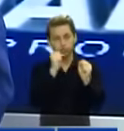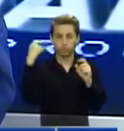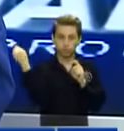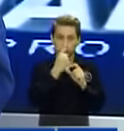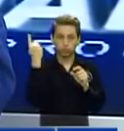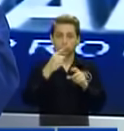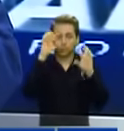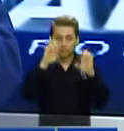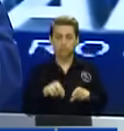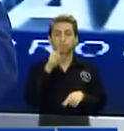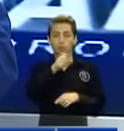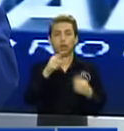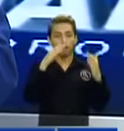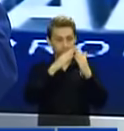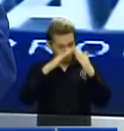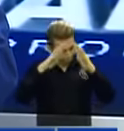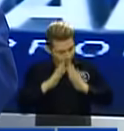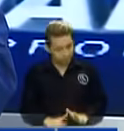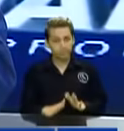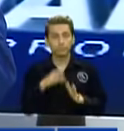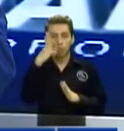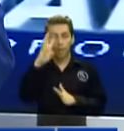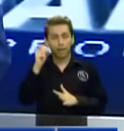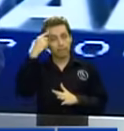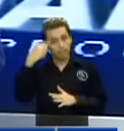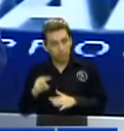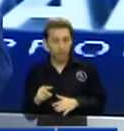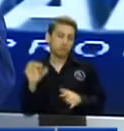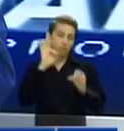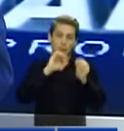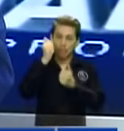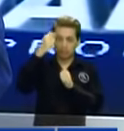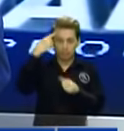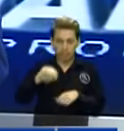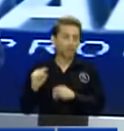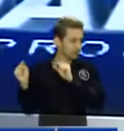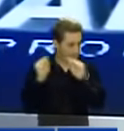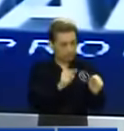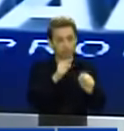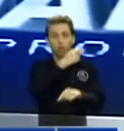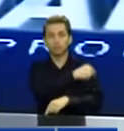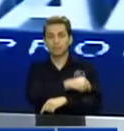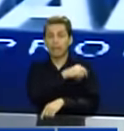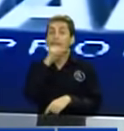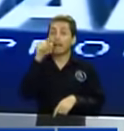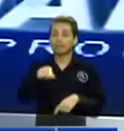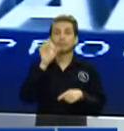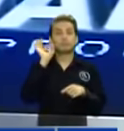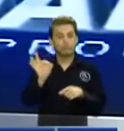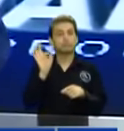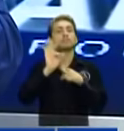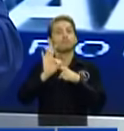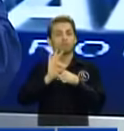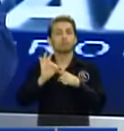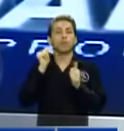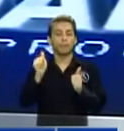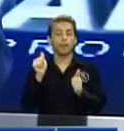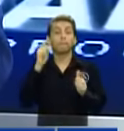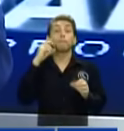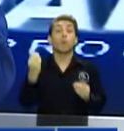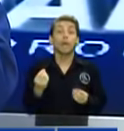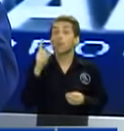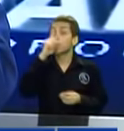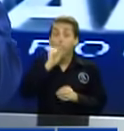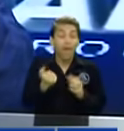en cuarentena, meterlos a todos al hospital. Eso nos ha servido un montón, porque no tenemos gente que esté, que